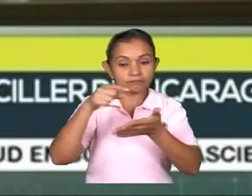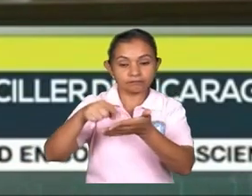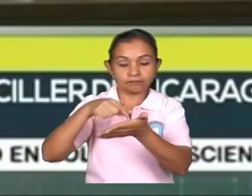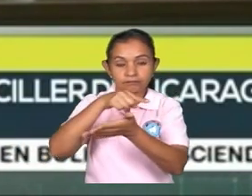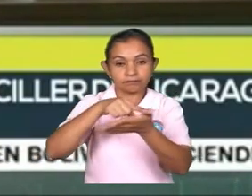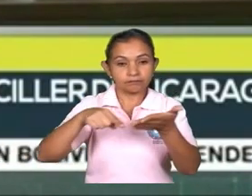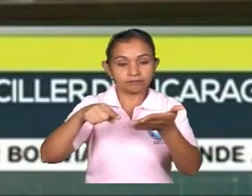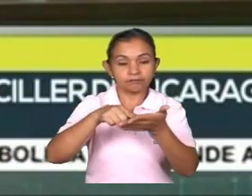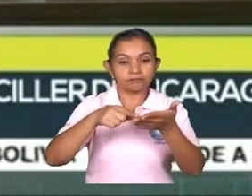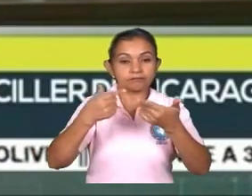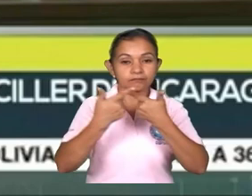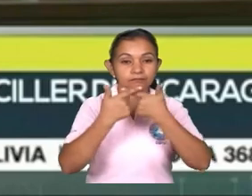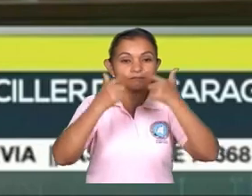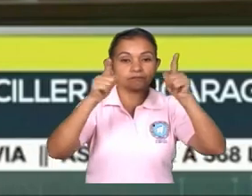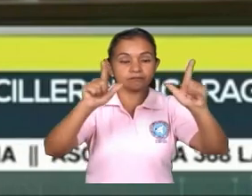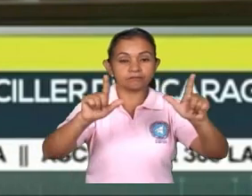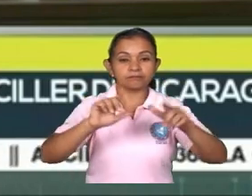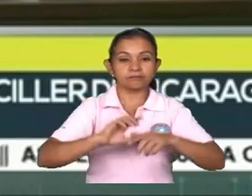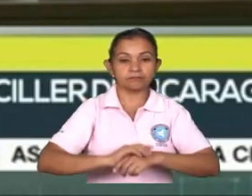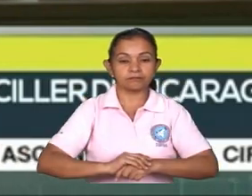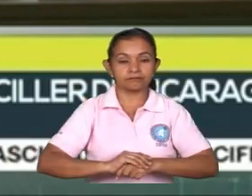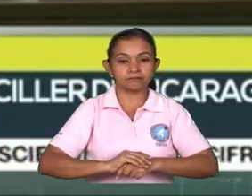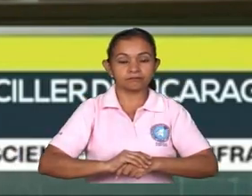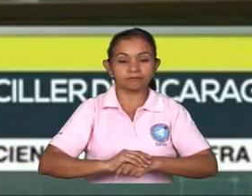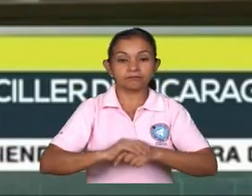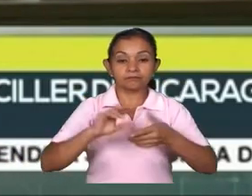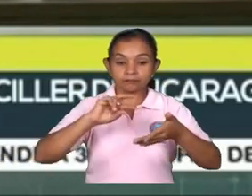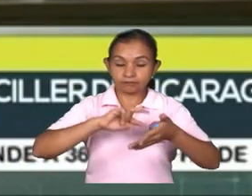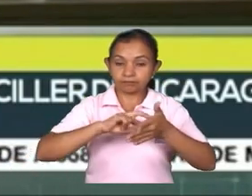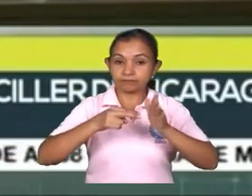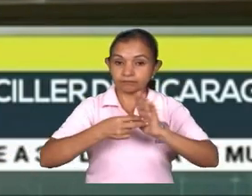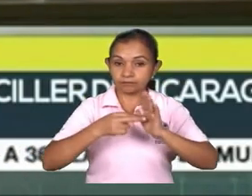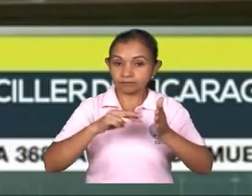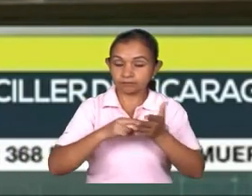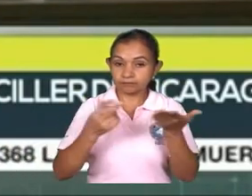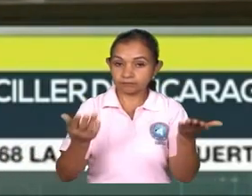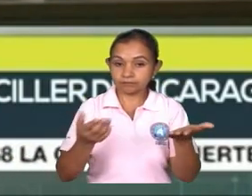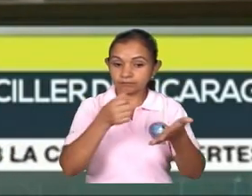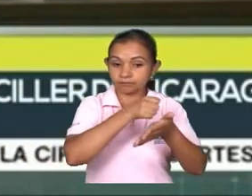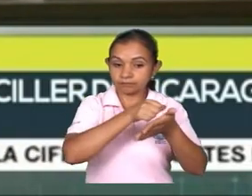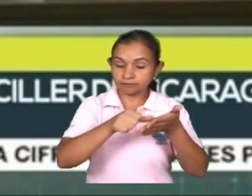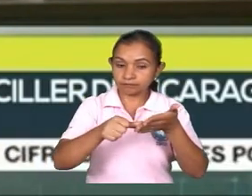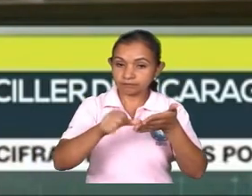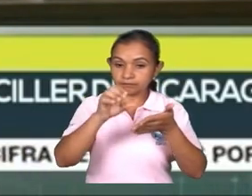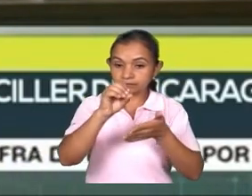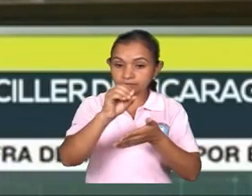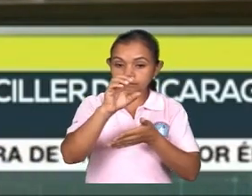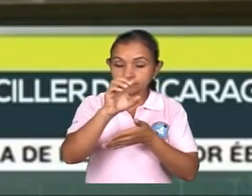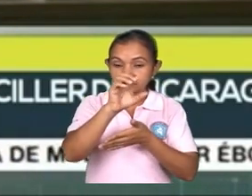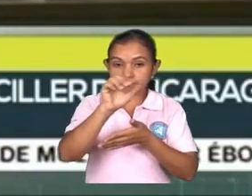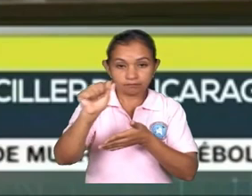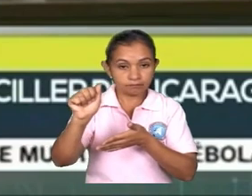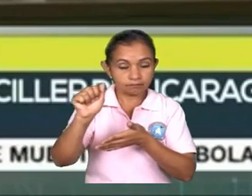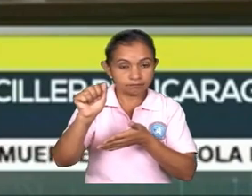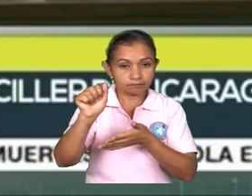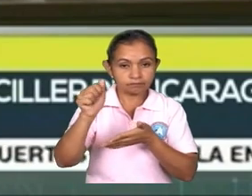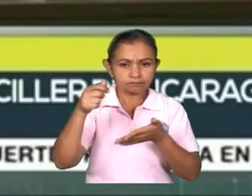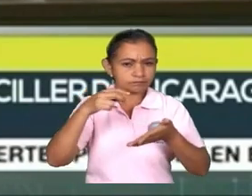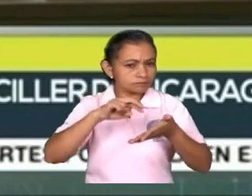elecciones democráticas. En ese caso, la Carta de la OEA, su espíritu,